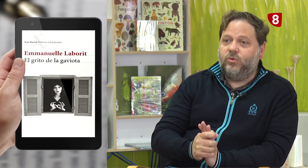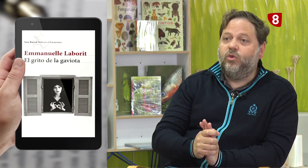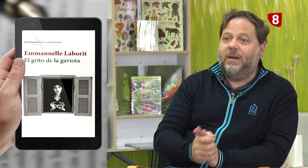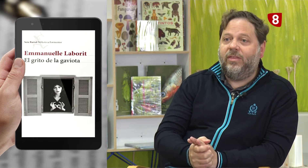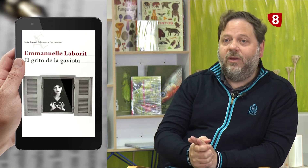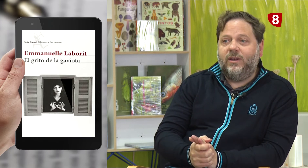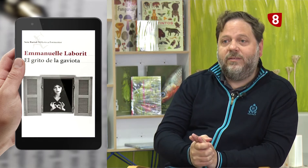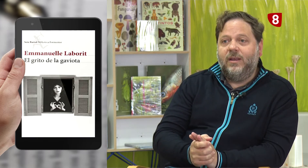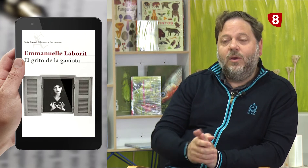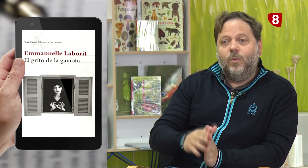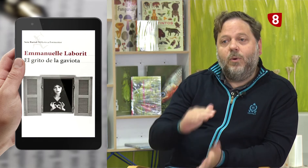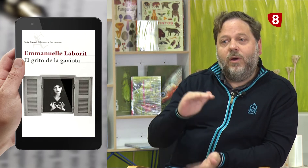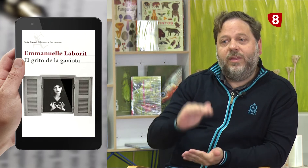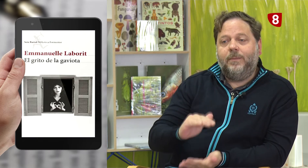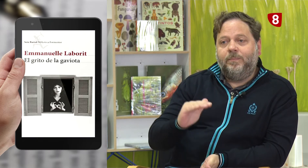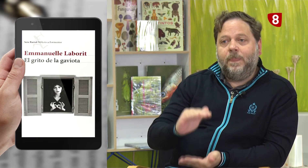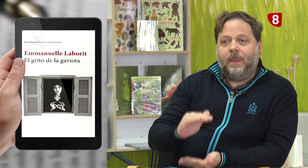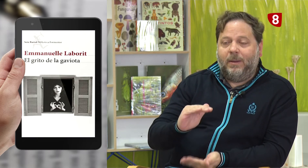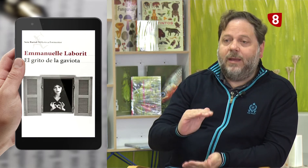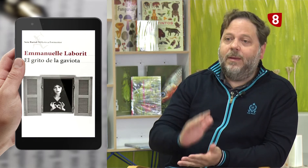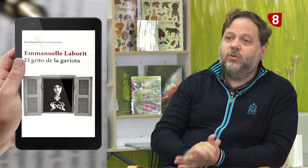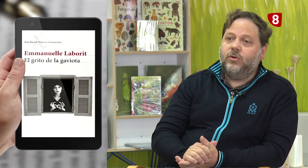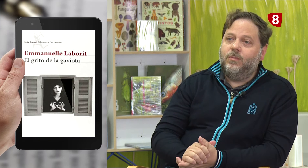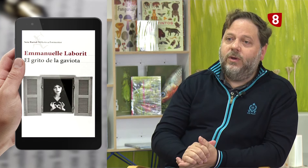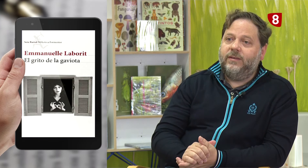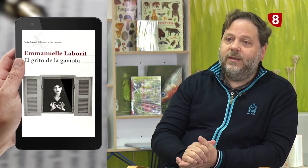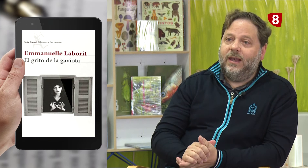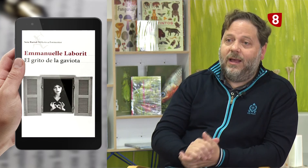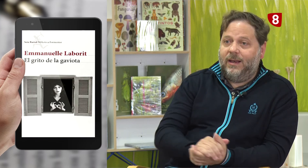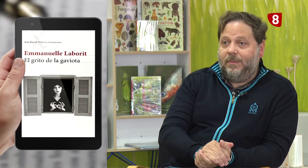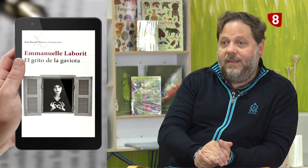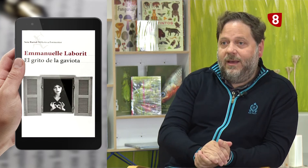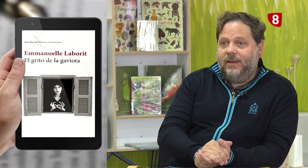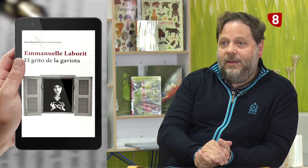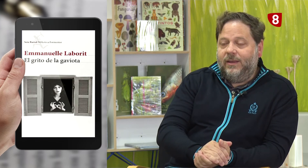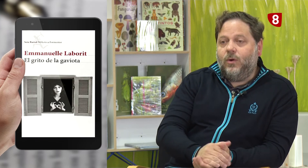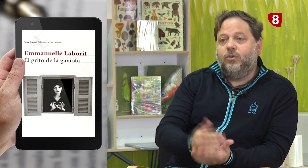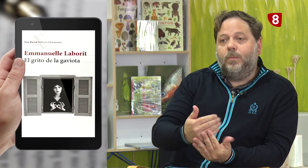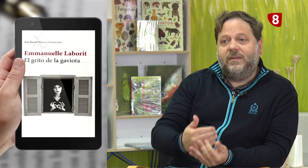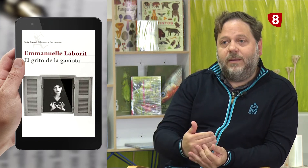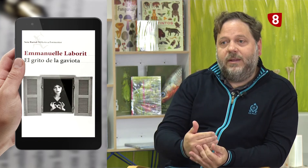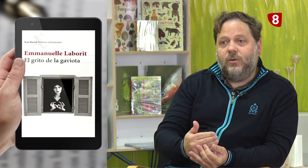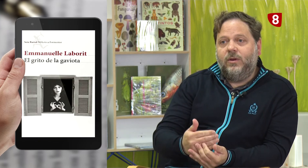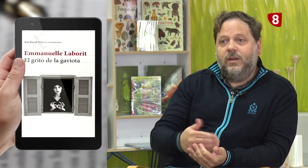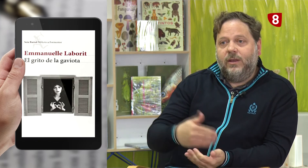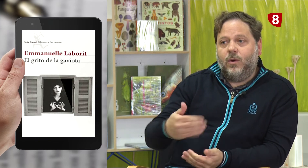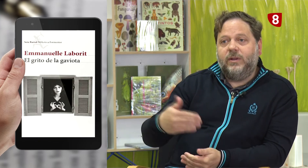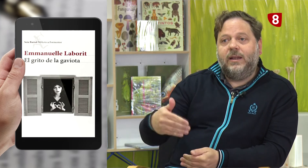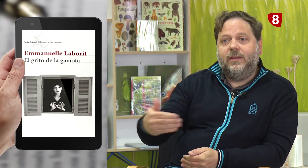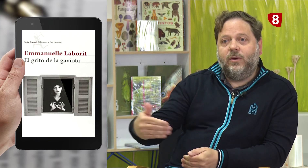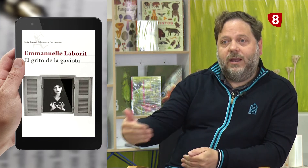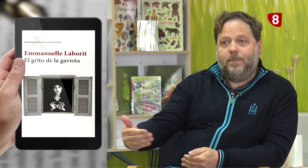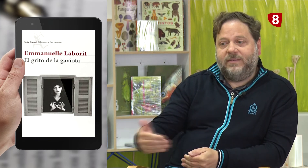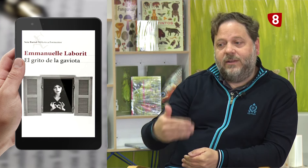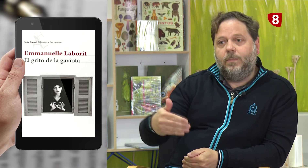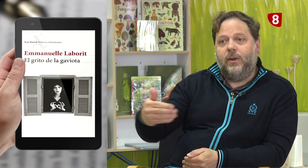sus superaciones un poco hace para que veamos cómo es la vida cómo es su pensamiento y cómo